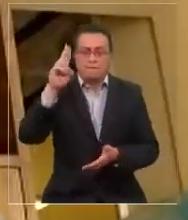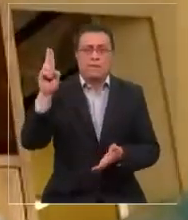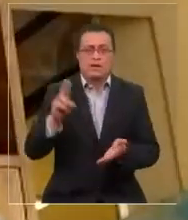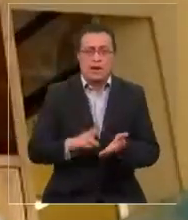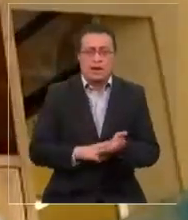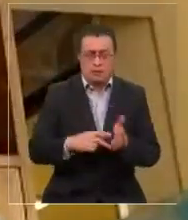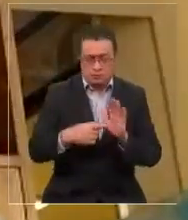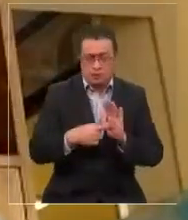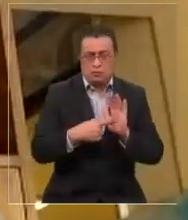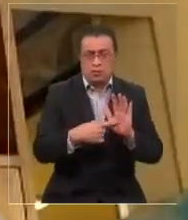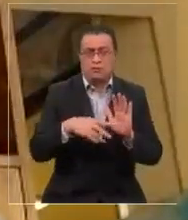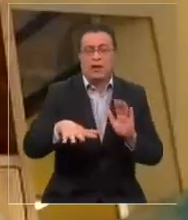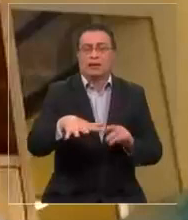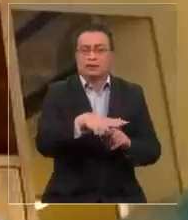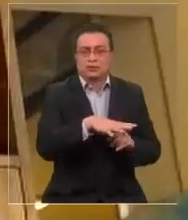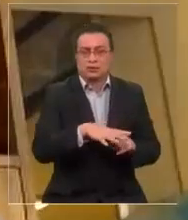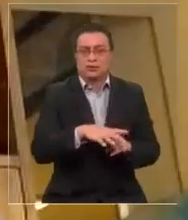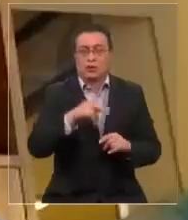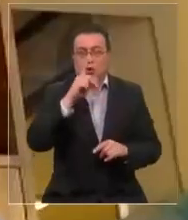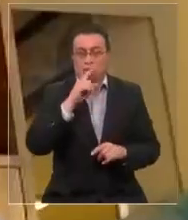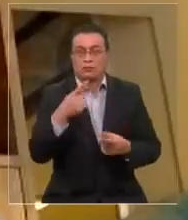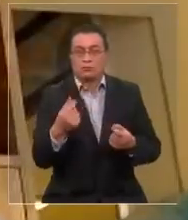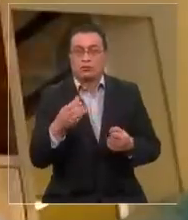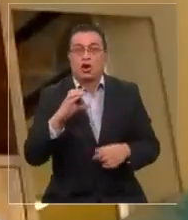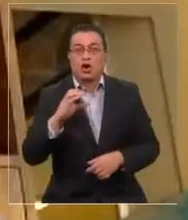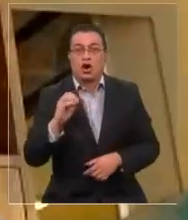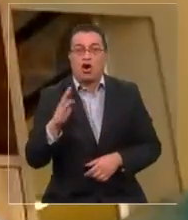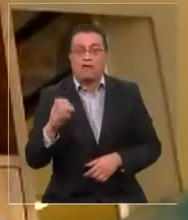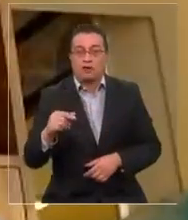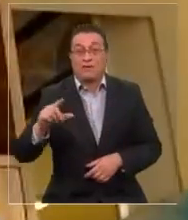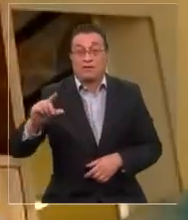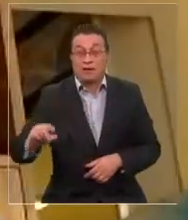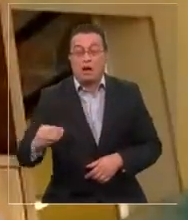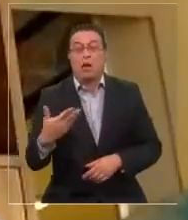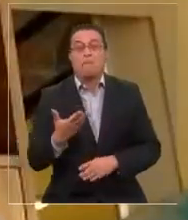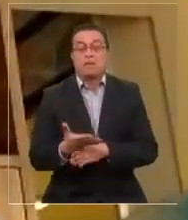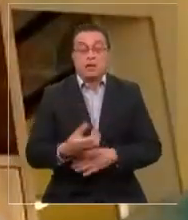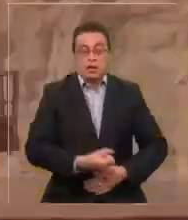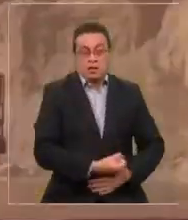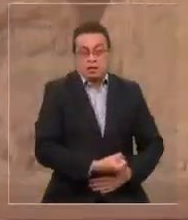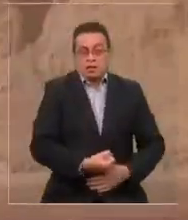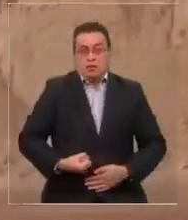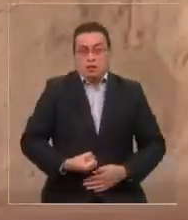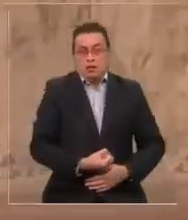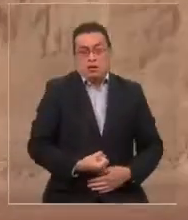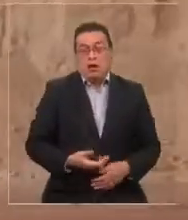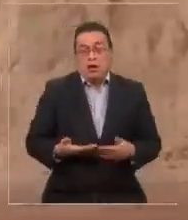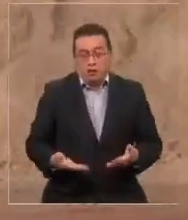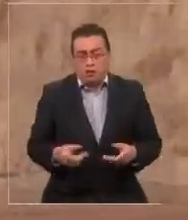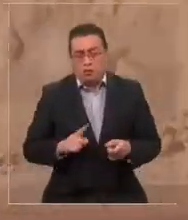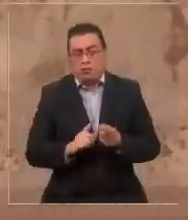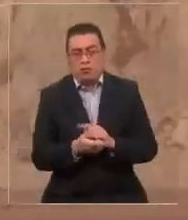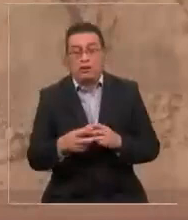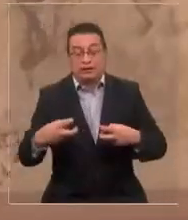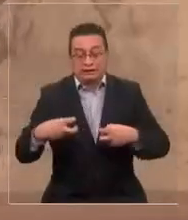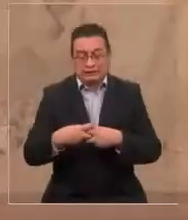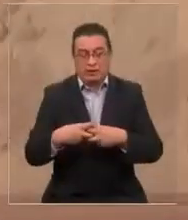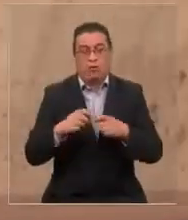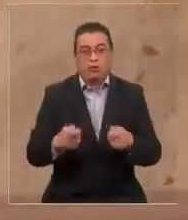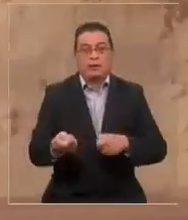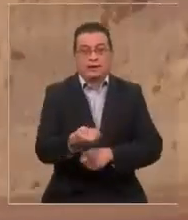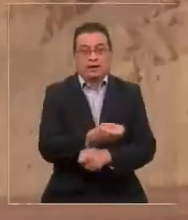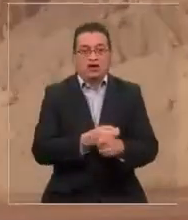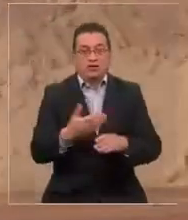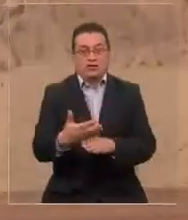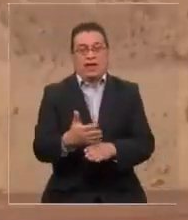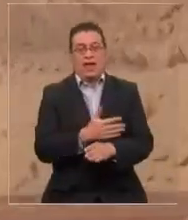que se refleje en esta situación así como cuando el precio del cobre estaba abajo pedían austeridad apretando el cinturón los sindicatos esperan poder negociar anticipadamente